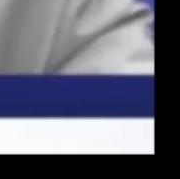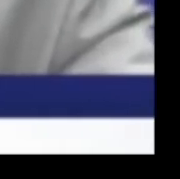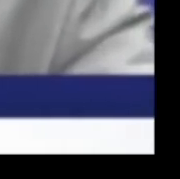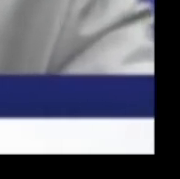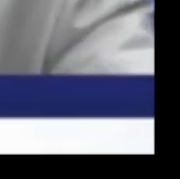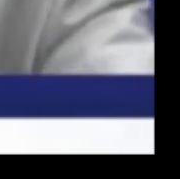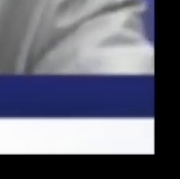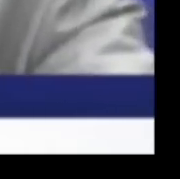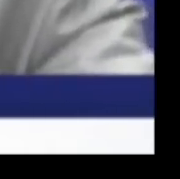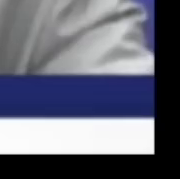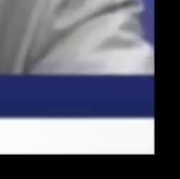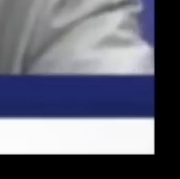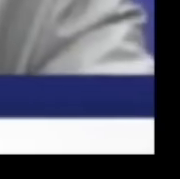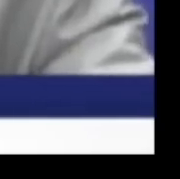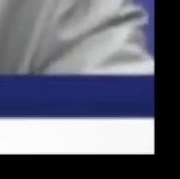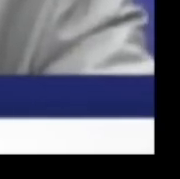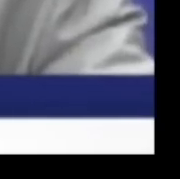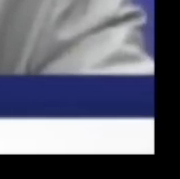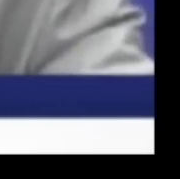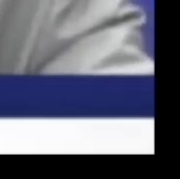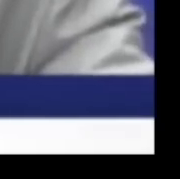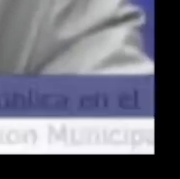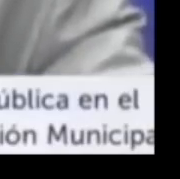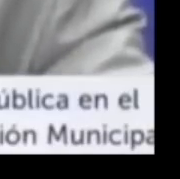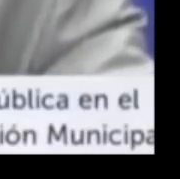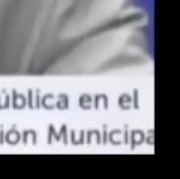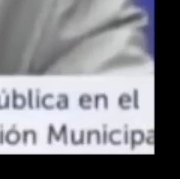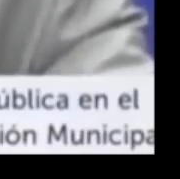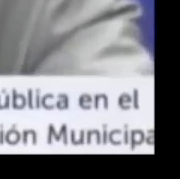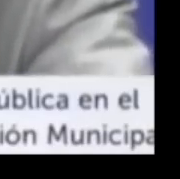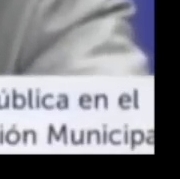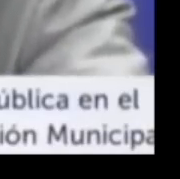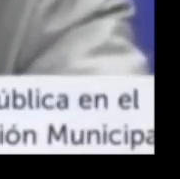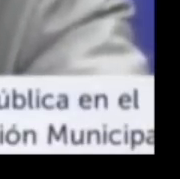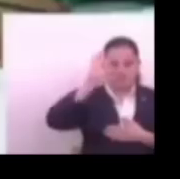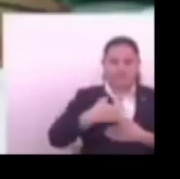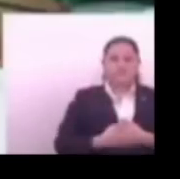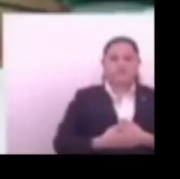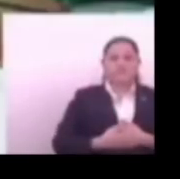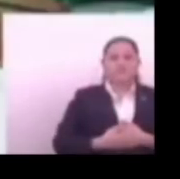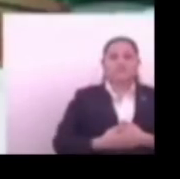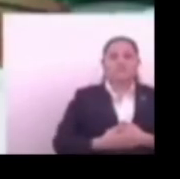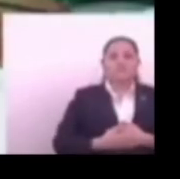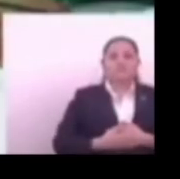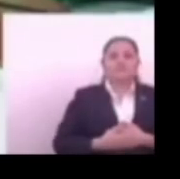diputada Rosa Romero. Quienes estén de acuerdo, por favor, levanten la mano.